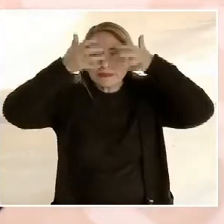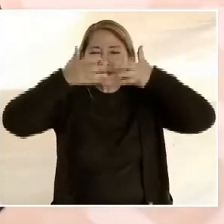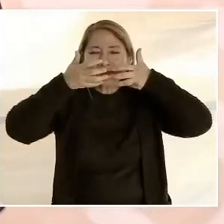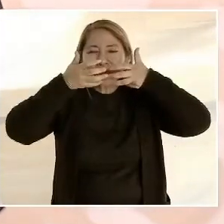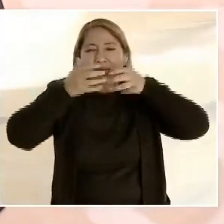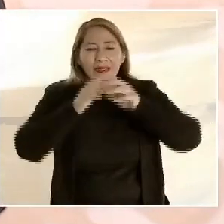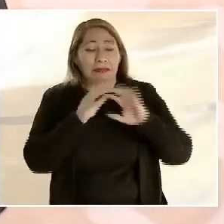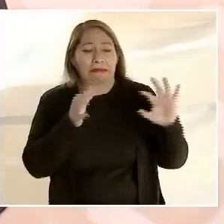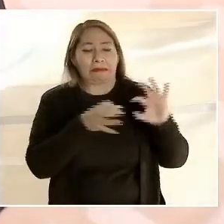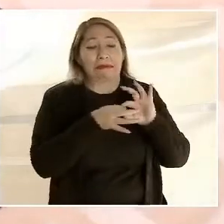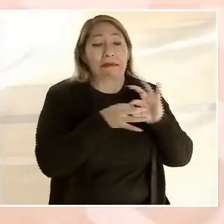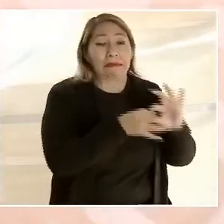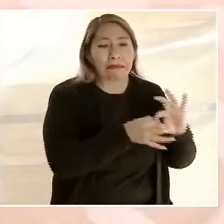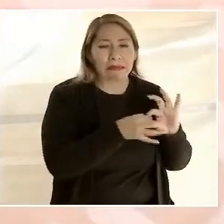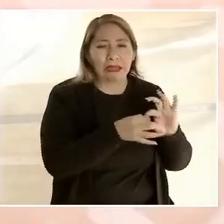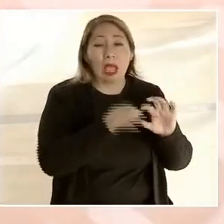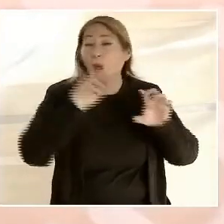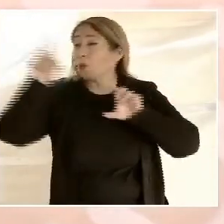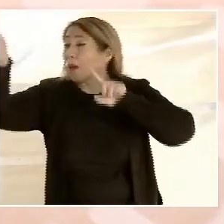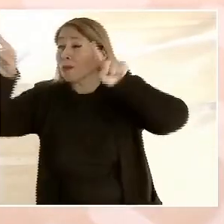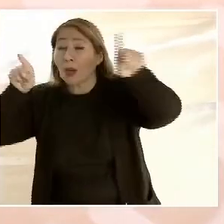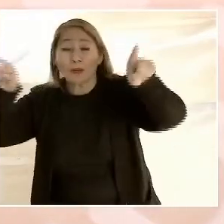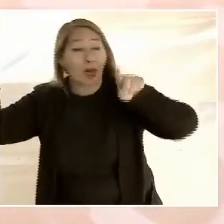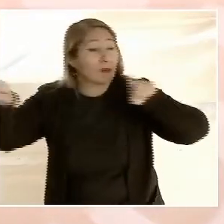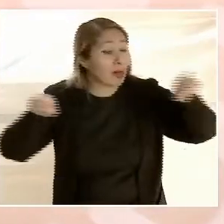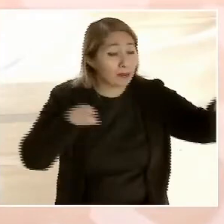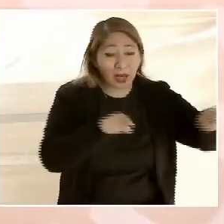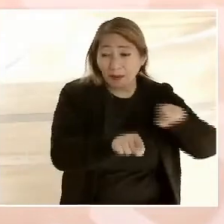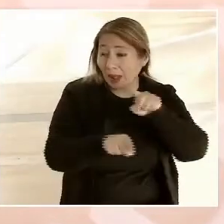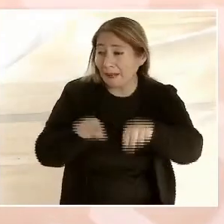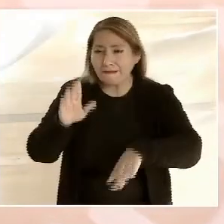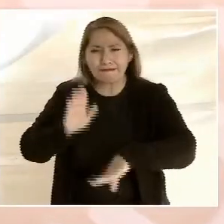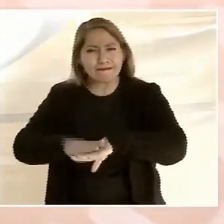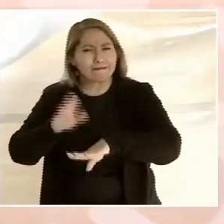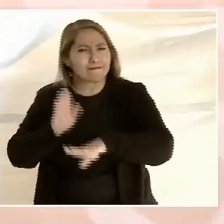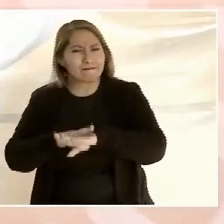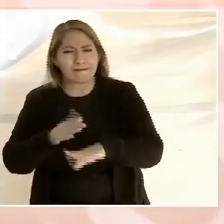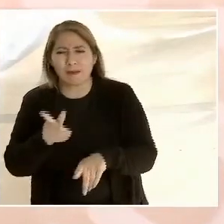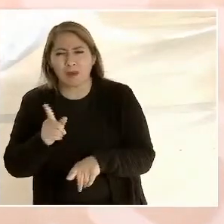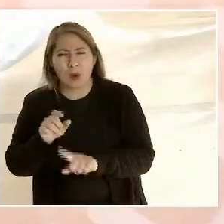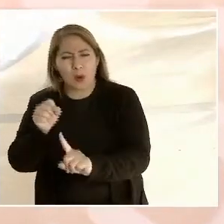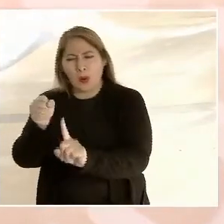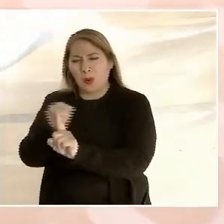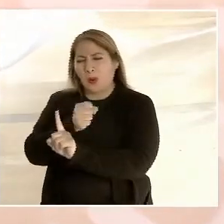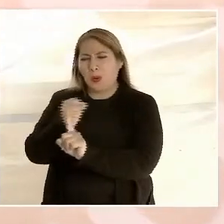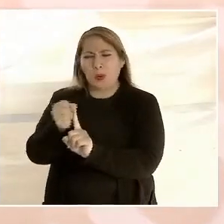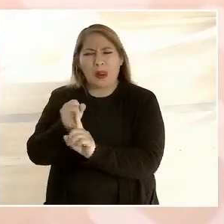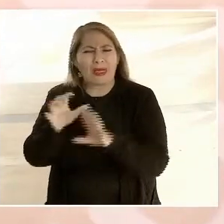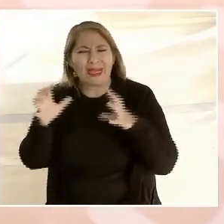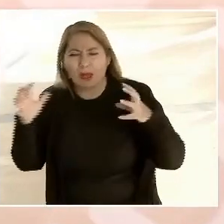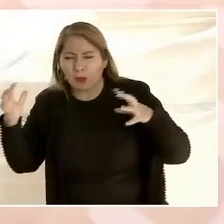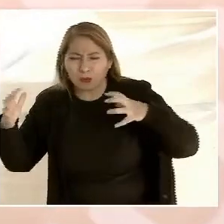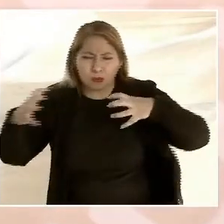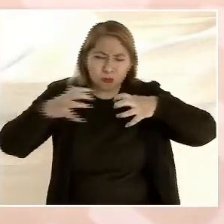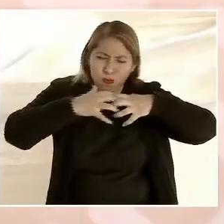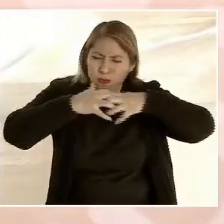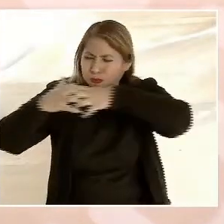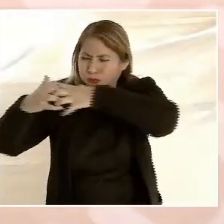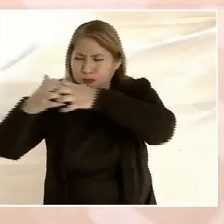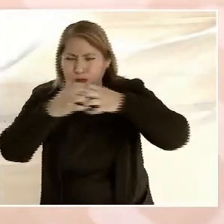paz en las regiones del país más afectadas por la violencia